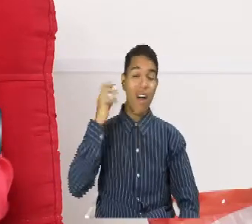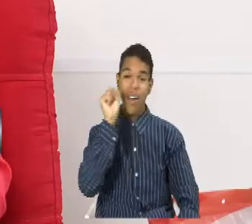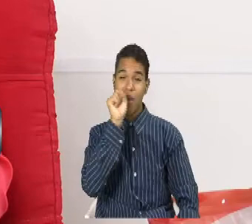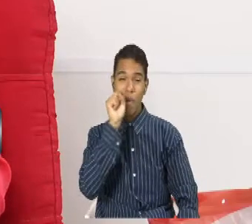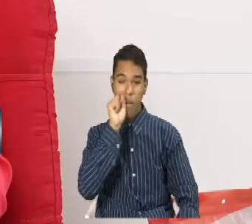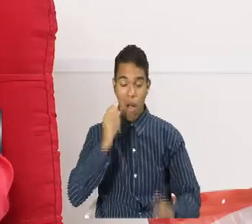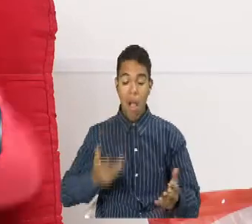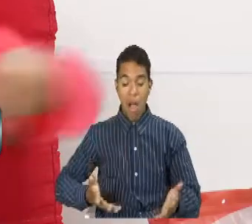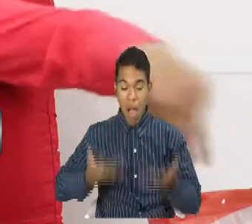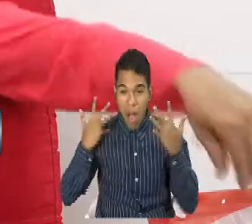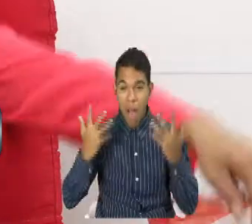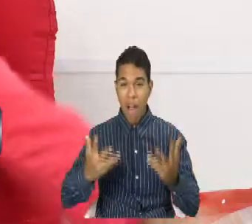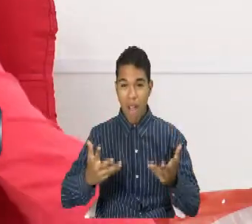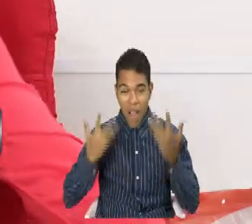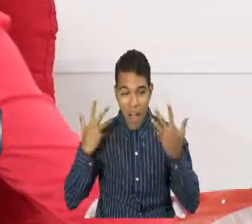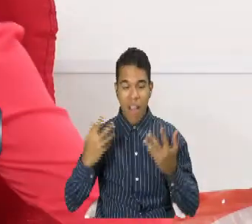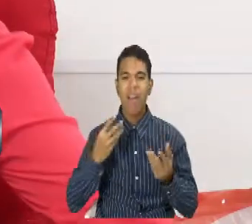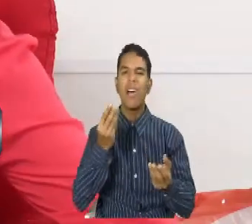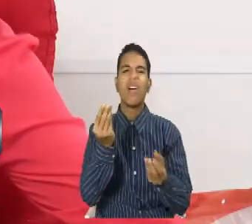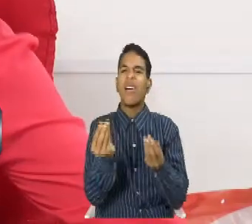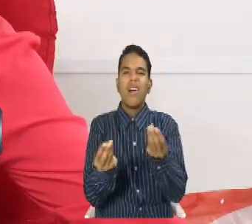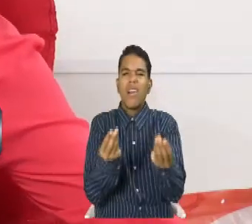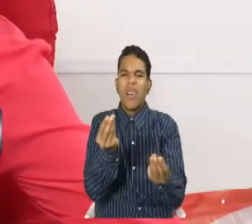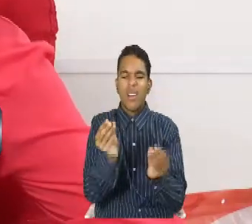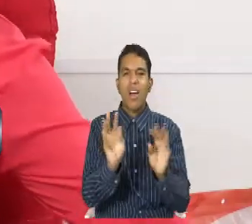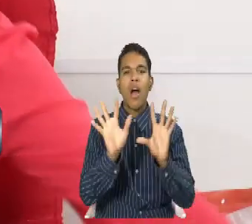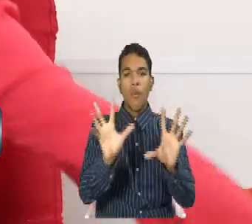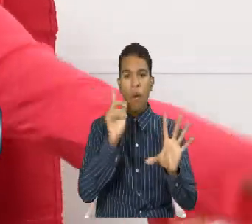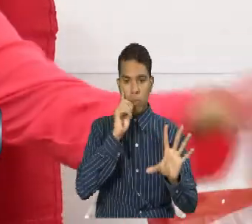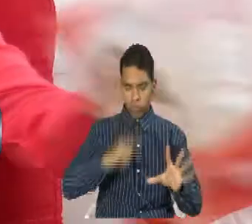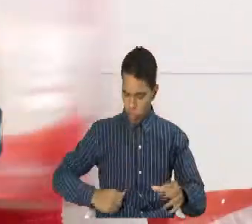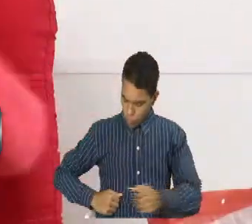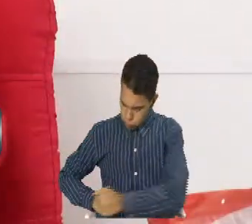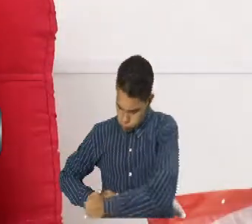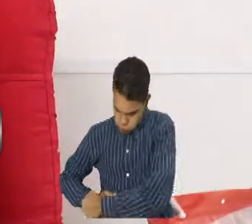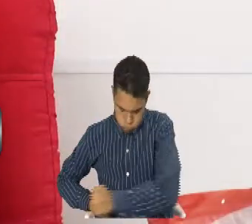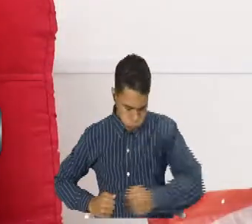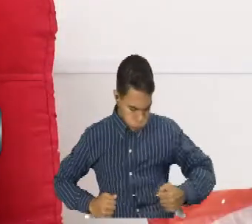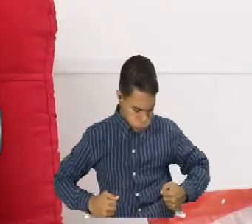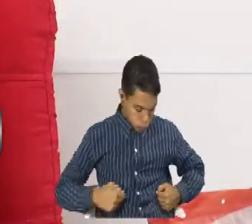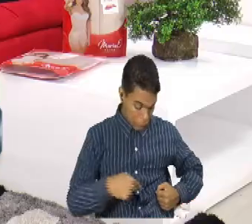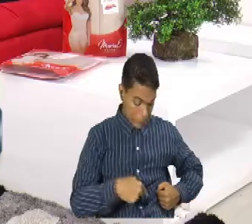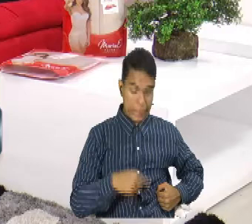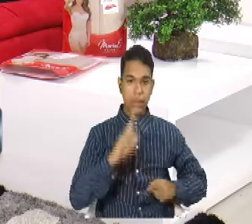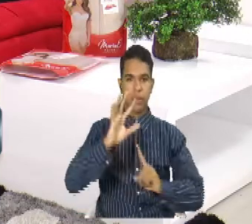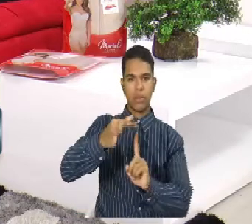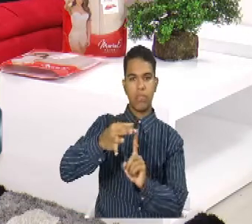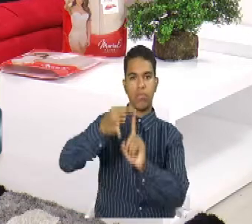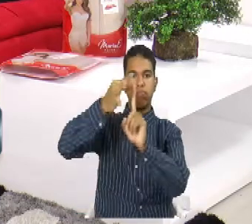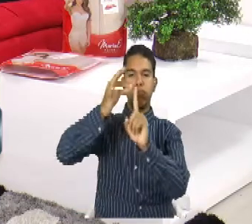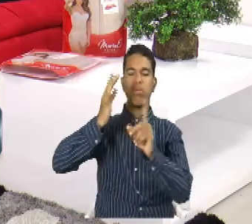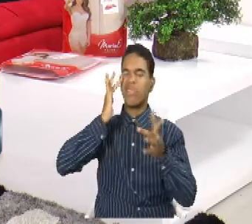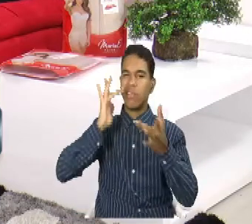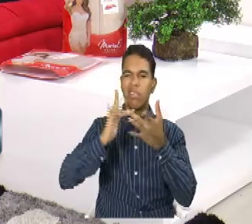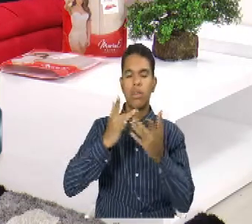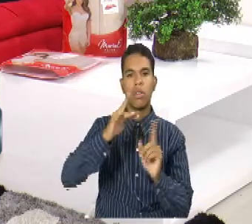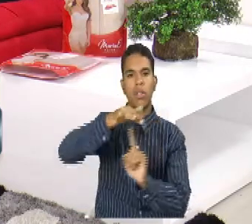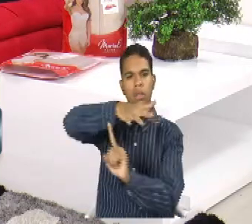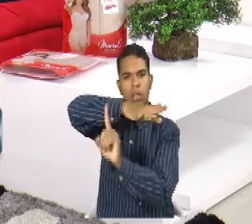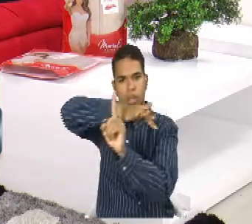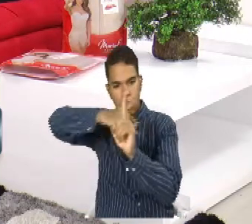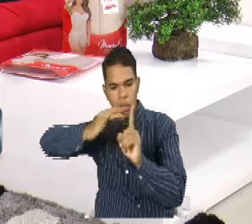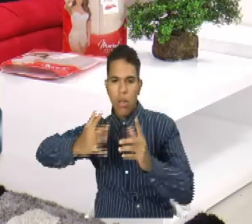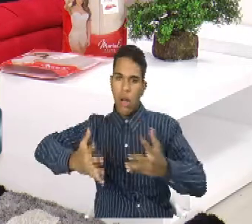María E, tiene una prenda que es especial para climas cálidos. Es una prenda